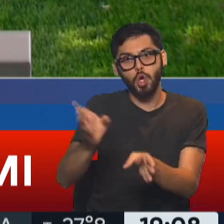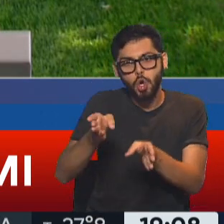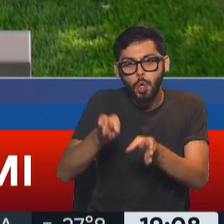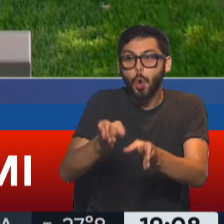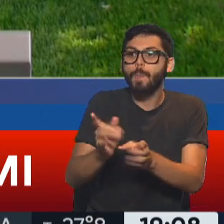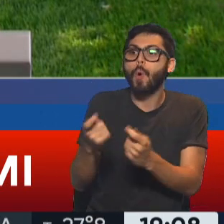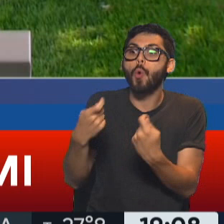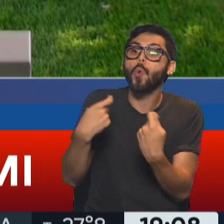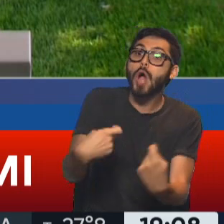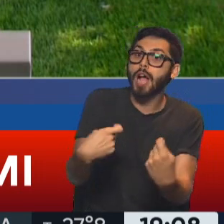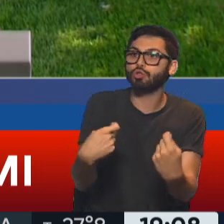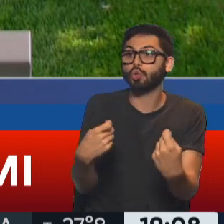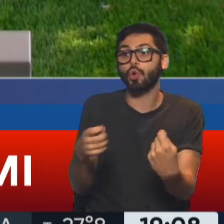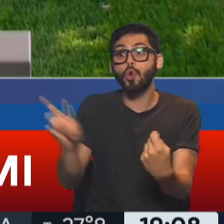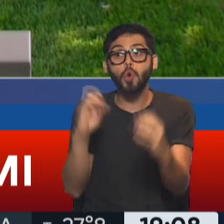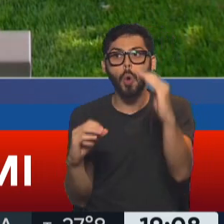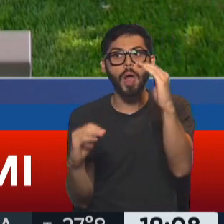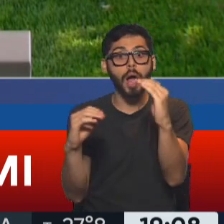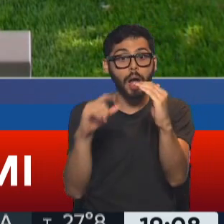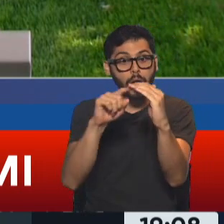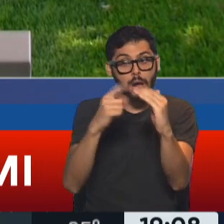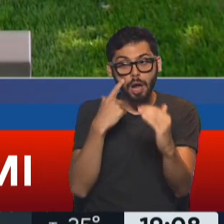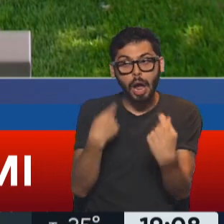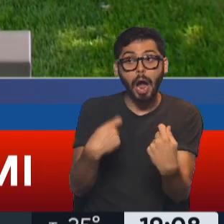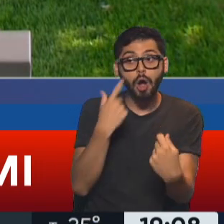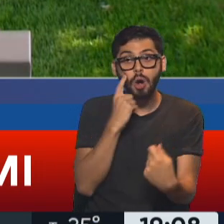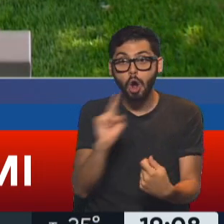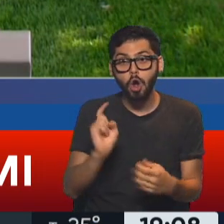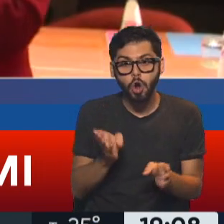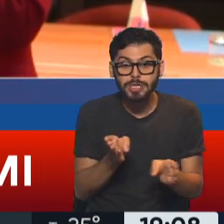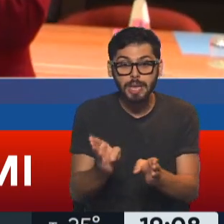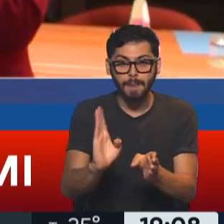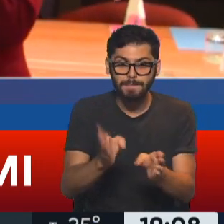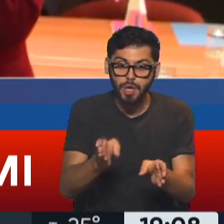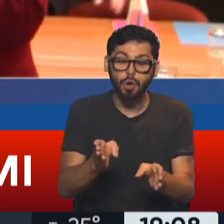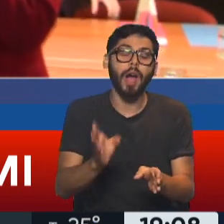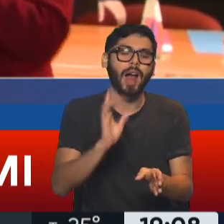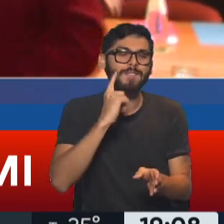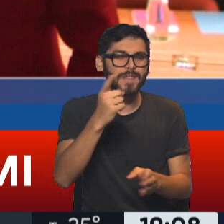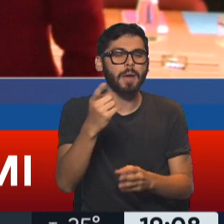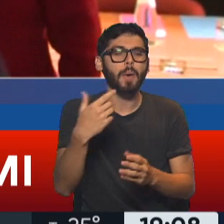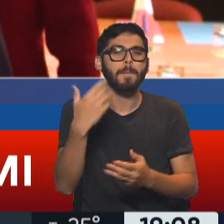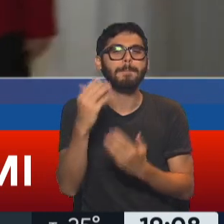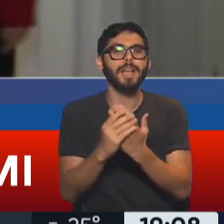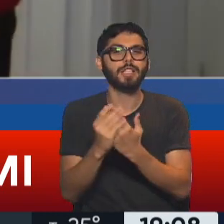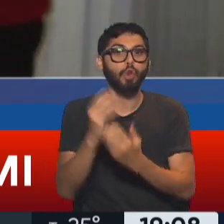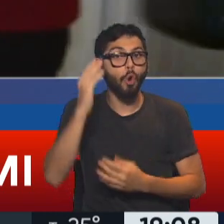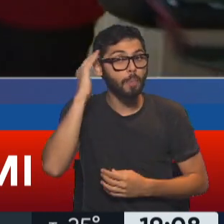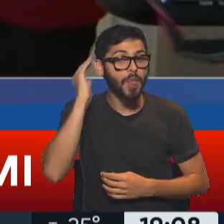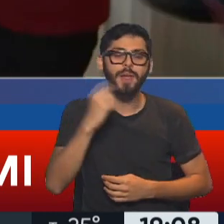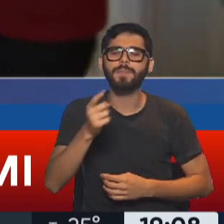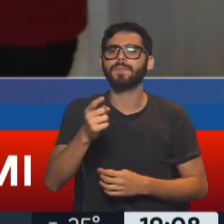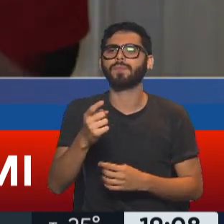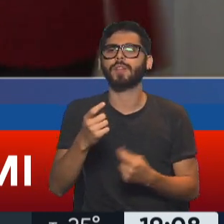desequilibrio en las cuentas públicas tan grande? Hay una cosa que ahora lo vamos a escuchar al propio Guzmán que explica, dice, no vamos a bajar el gasto,